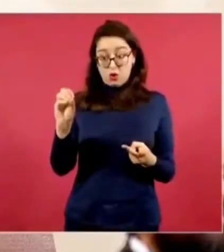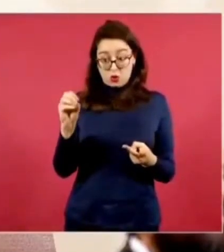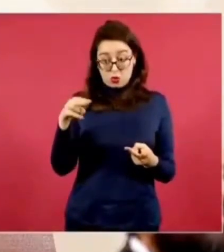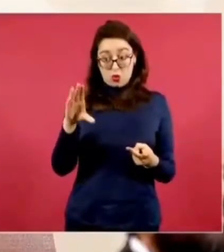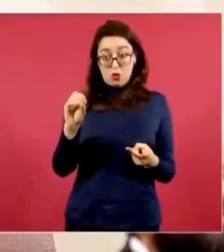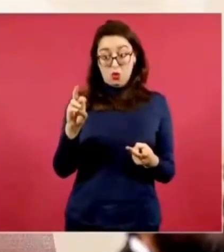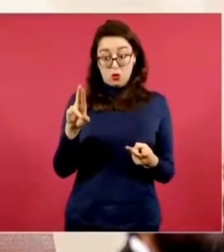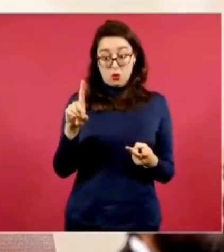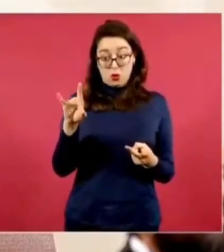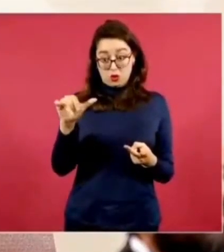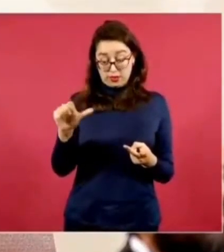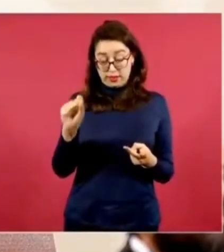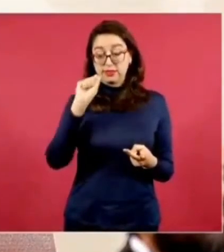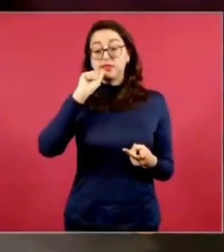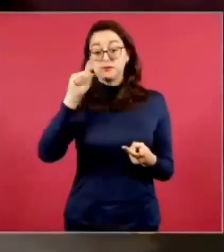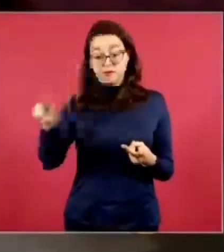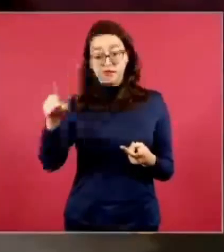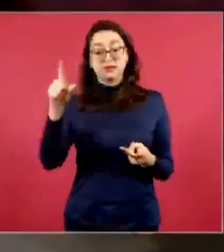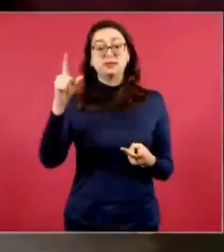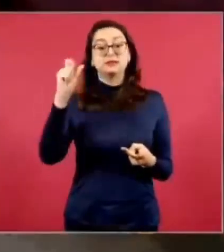en Sinaloa